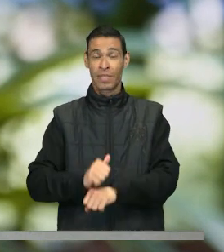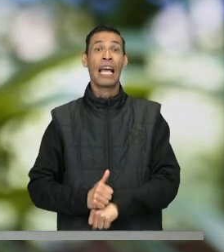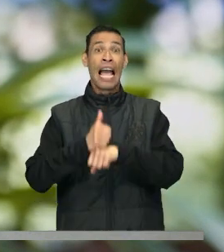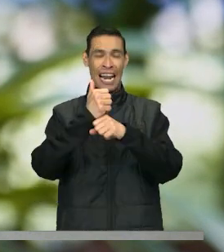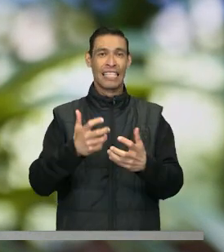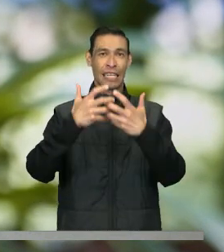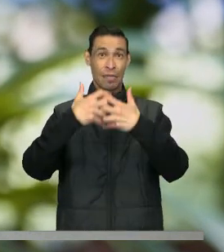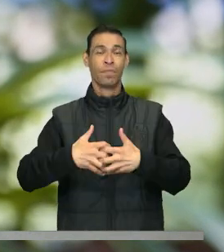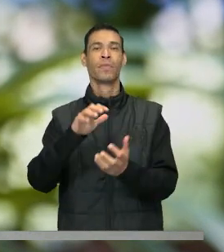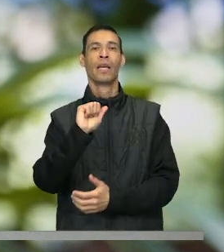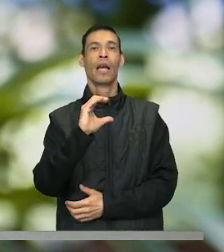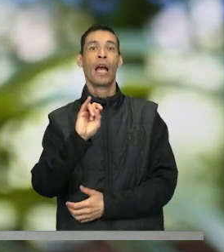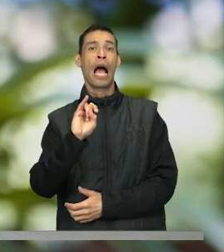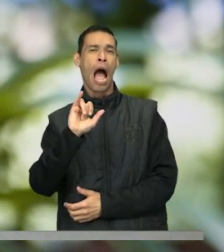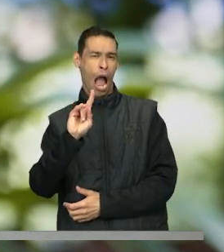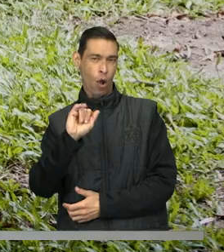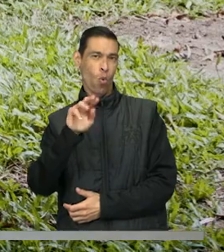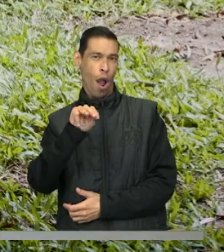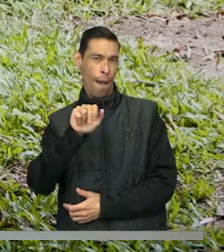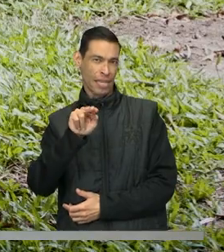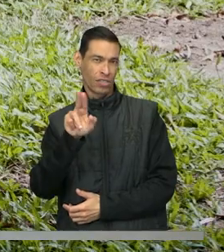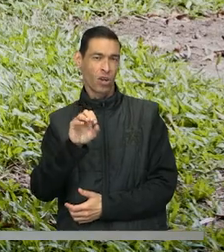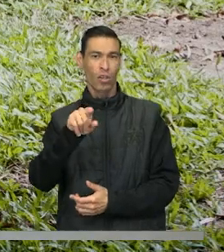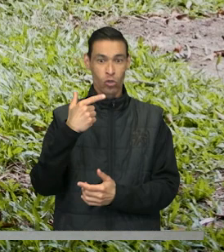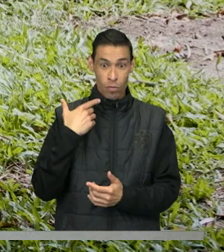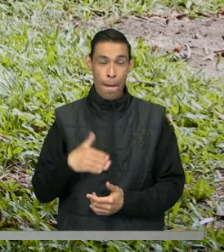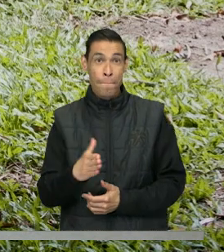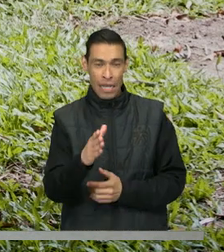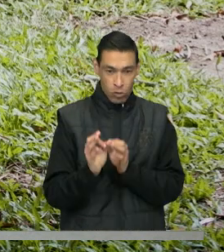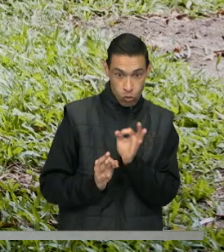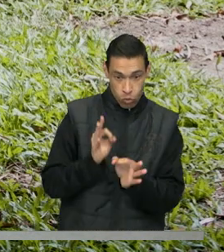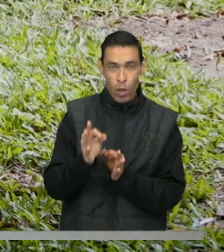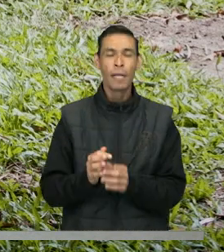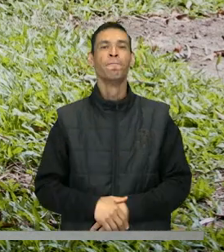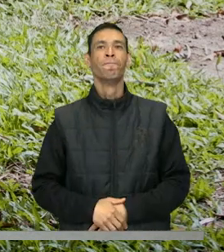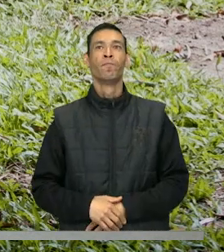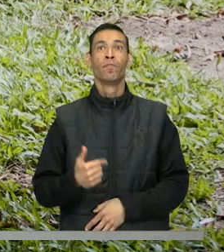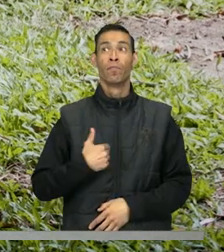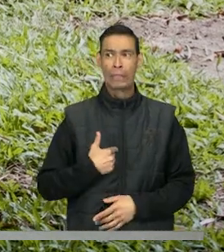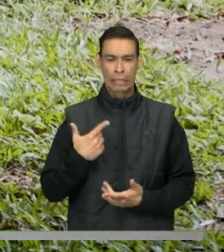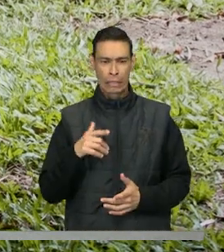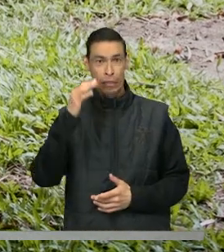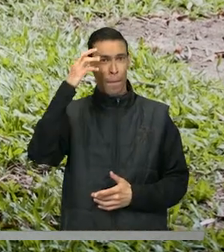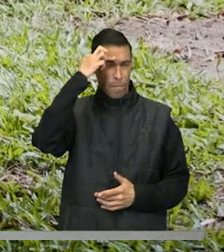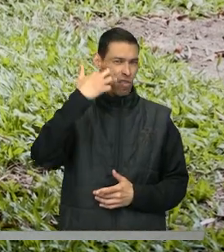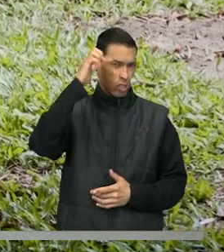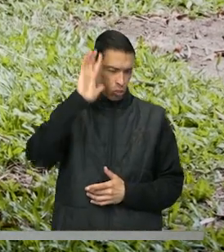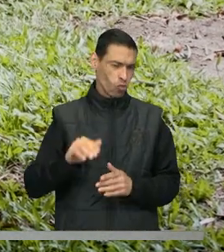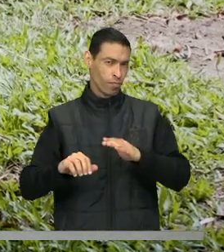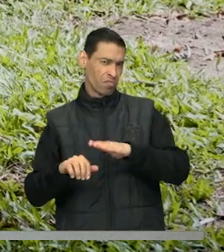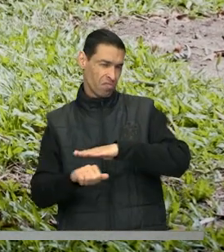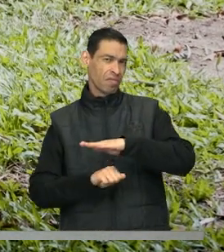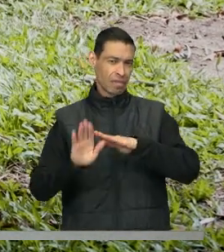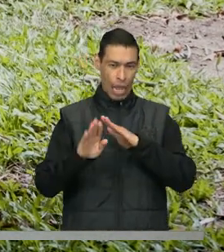una empresa de producción de peces ornamentales. Mi preocupación como profesional en el área acuícola siempre ha